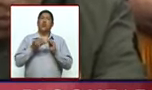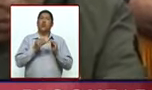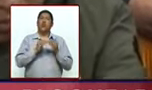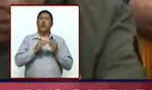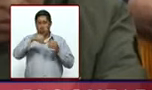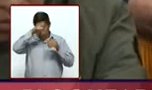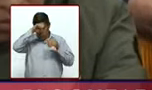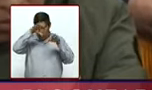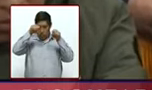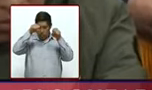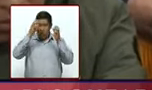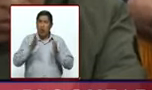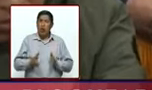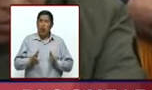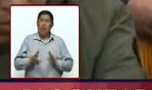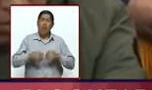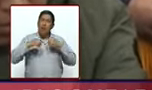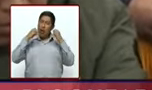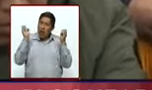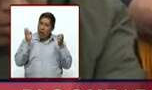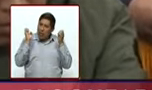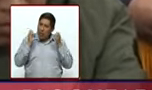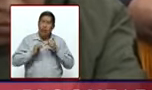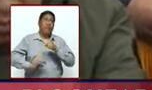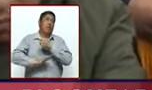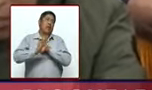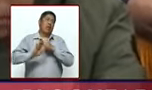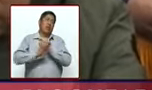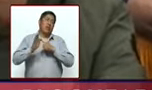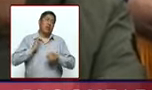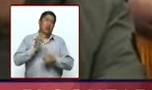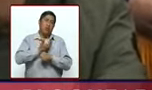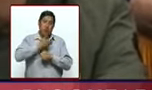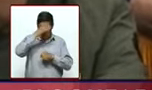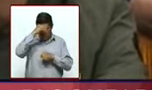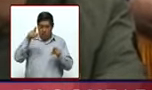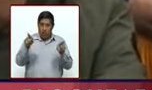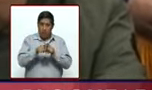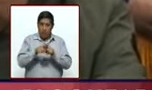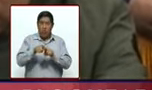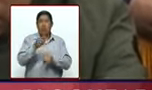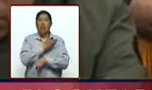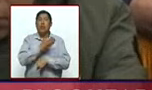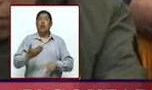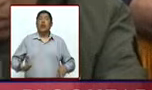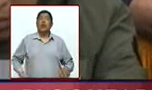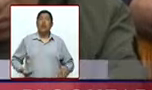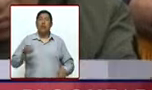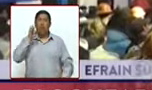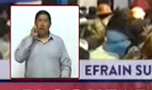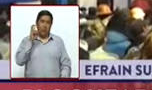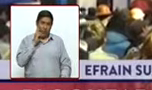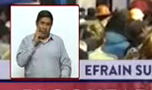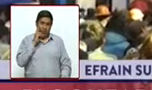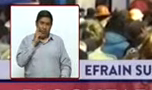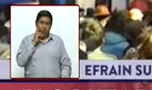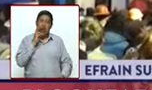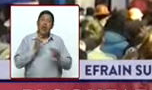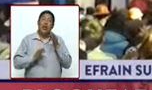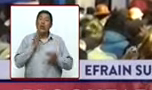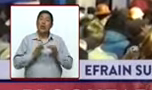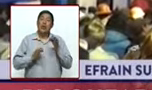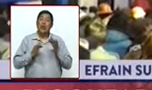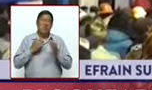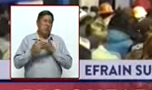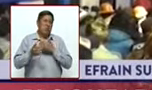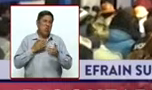nos declaramos en estado de emergencia en defensa de nuestro hermano presidente del instrumento, Evo Morales Saima. Si se trata de dar